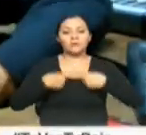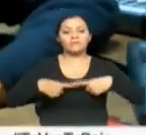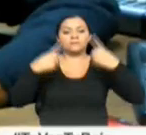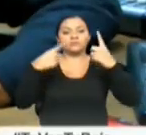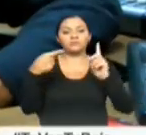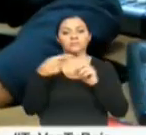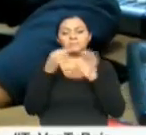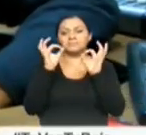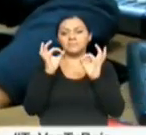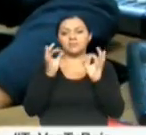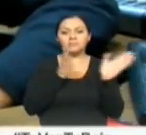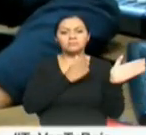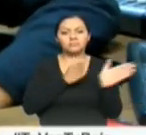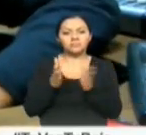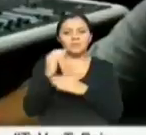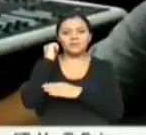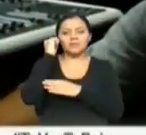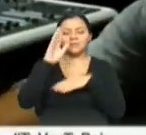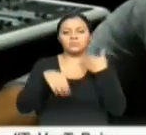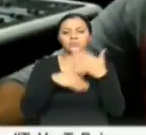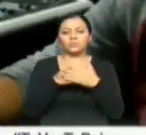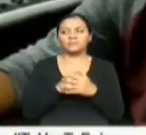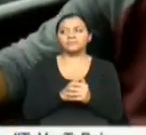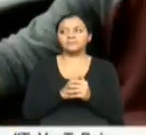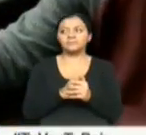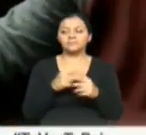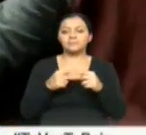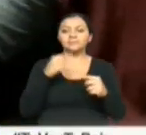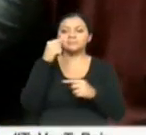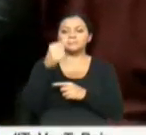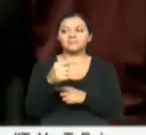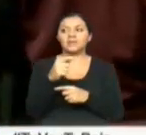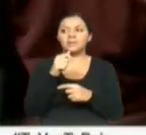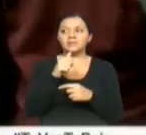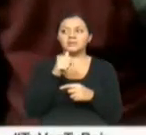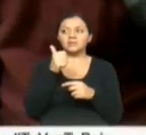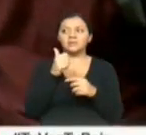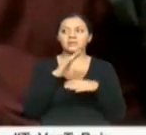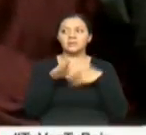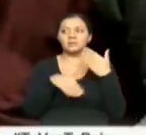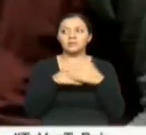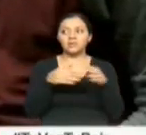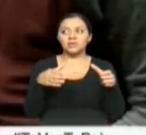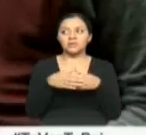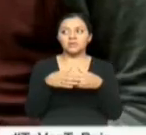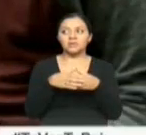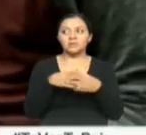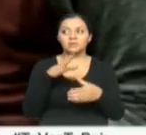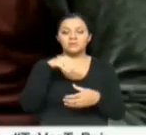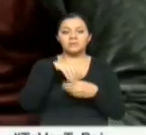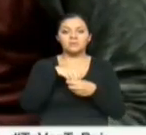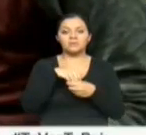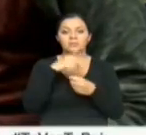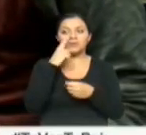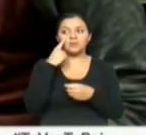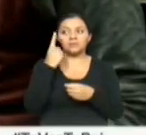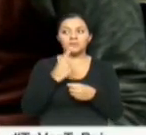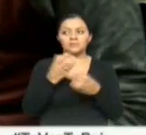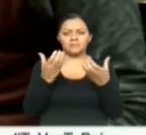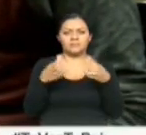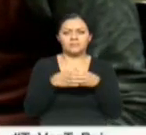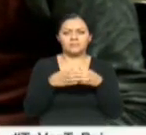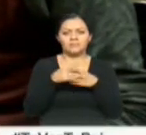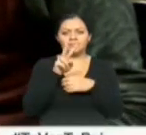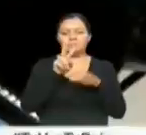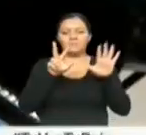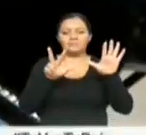una difusión efectiva de derechos. Desde el próximo 10 de abril, Cultura FM entra en emisiones de prueba y desde el